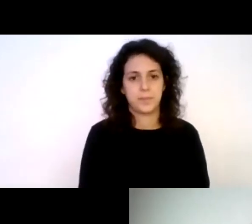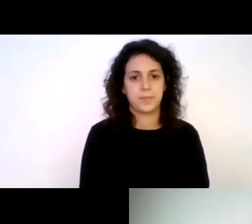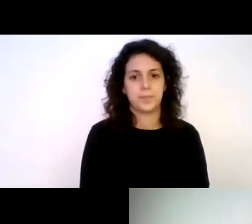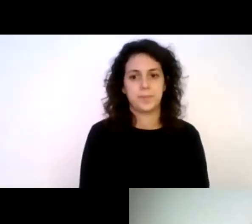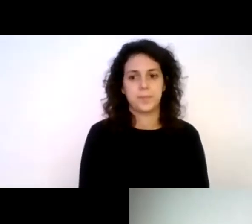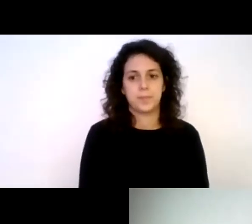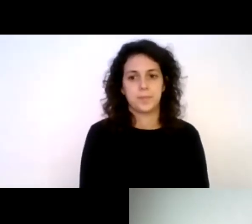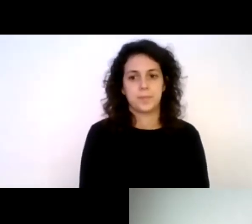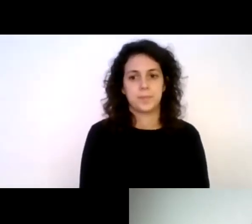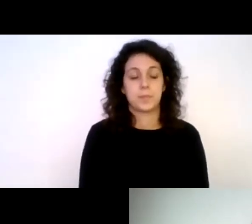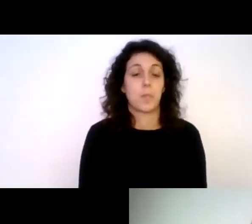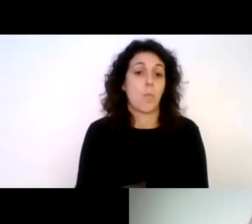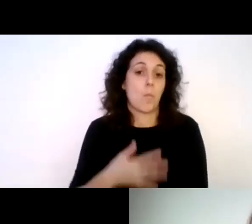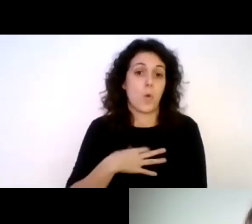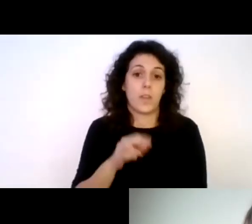Aunque sirve para todos.